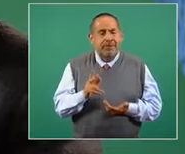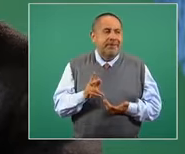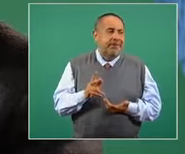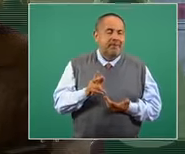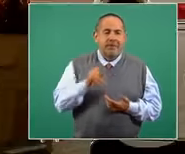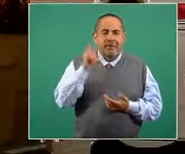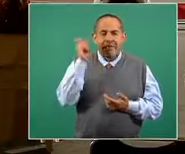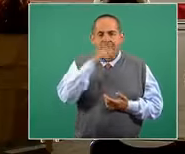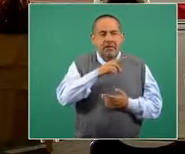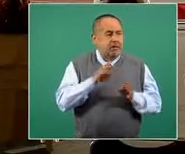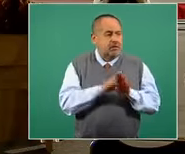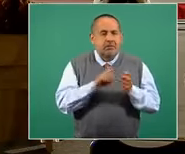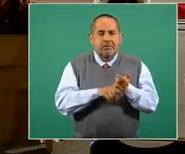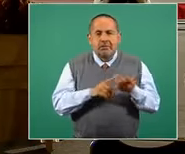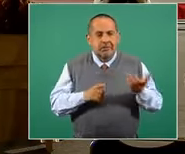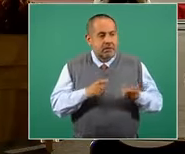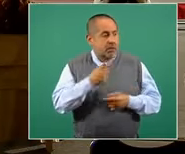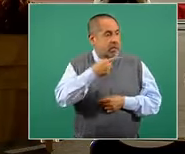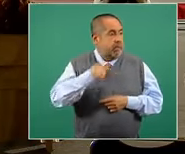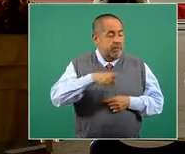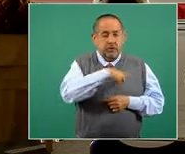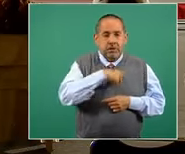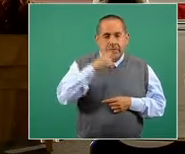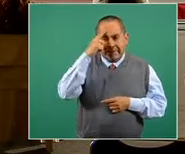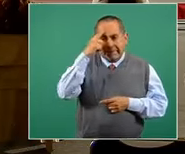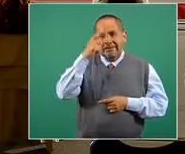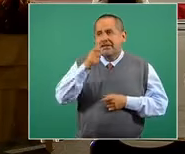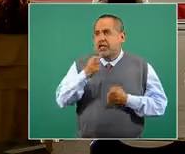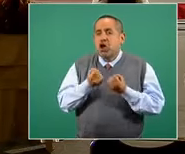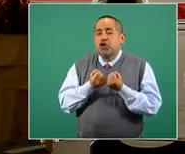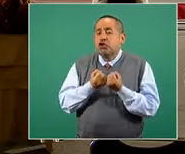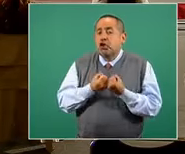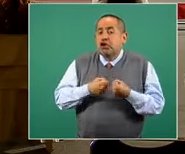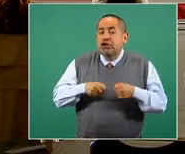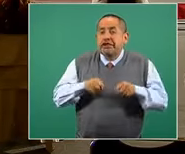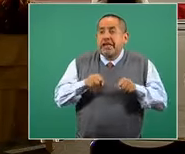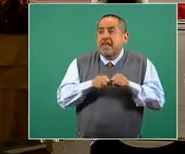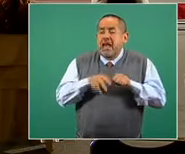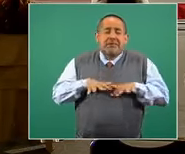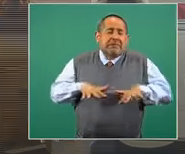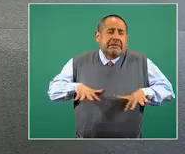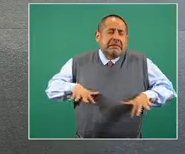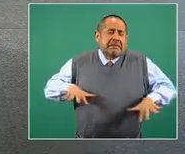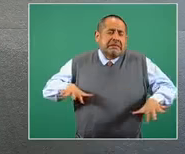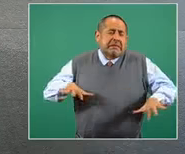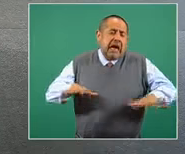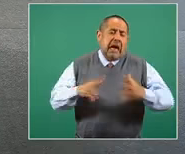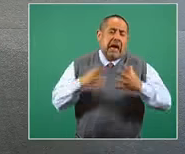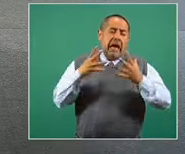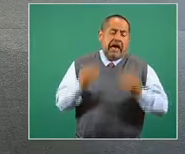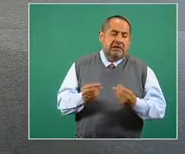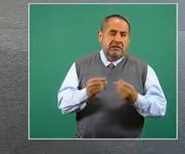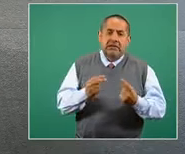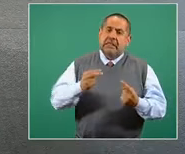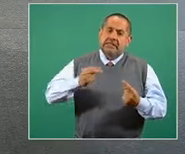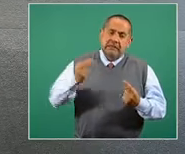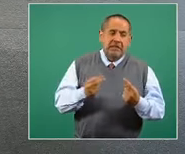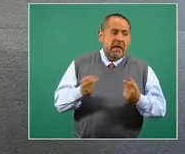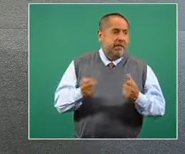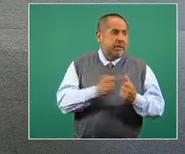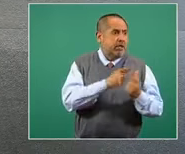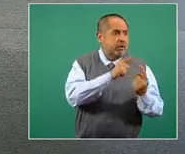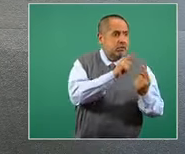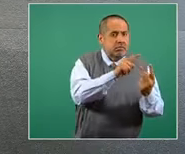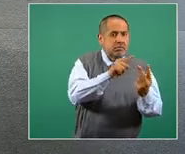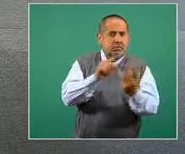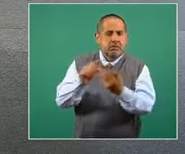es difícil que las personas visualicen que estamos en una sociedad y que hay otro tipo de necesidades cuando lo vemos